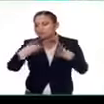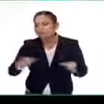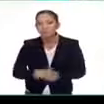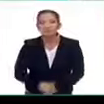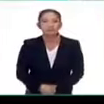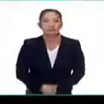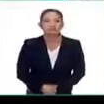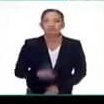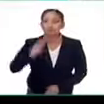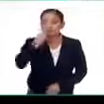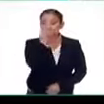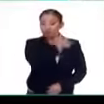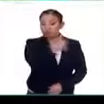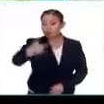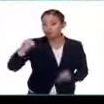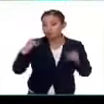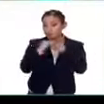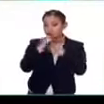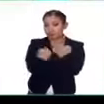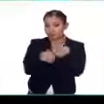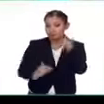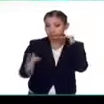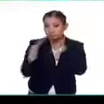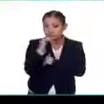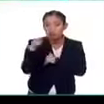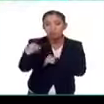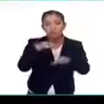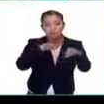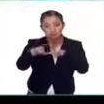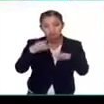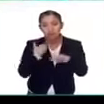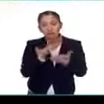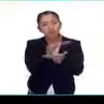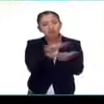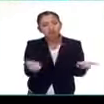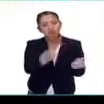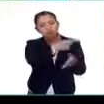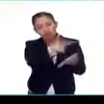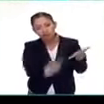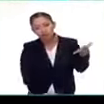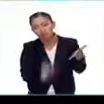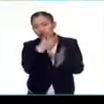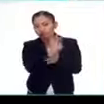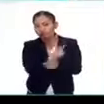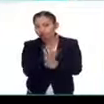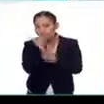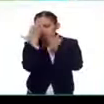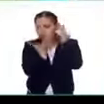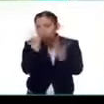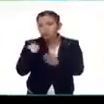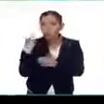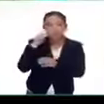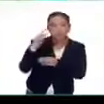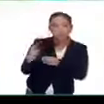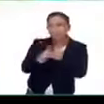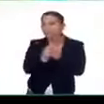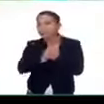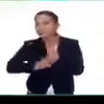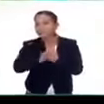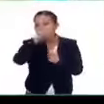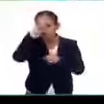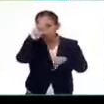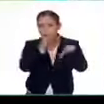desaparecidos. Las universidades e instituciones de educación superior trabajan en ofrecer una oferta académica que haga frente a las necesidades y